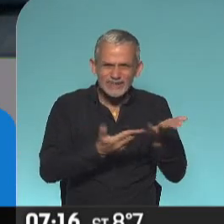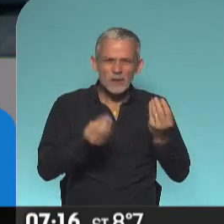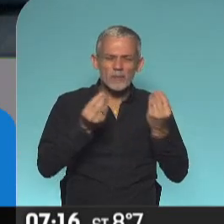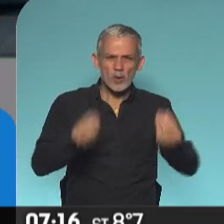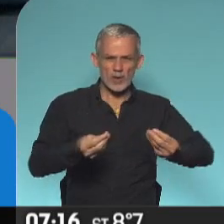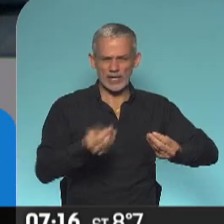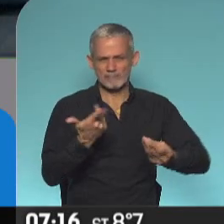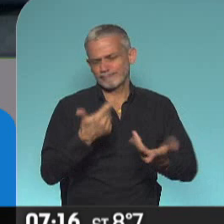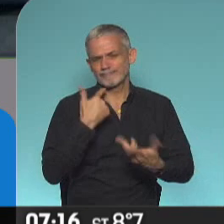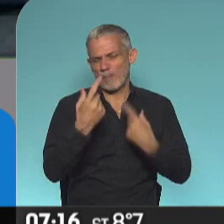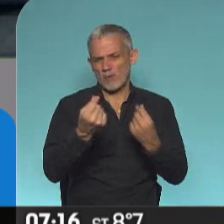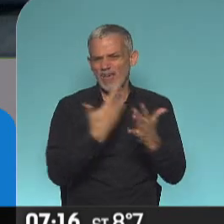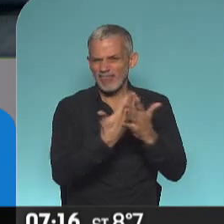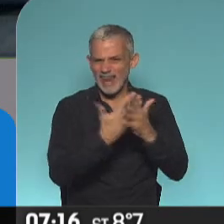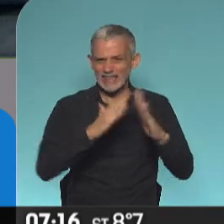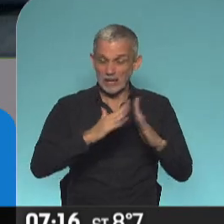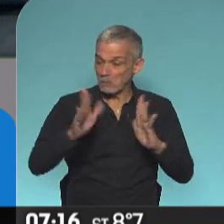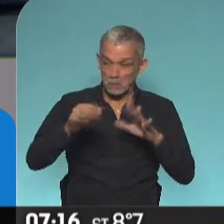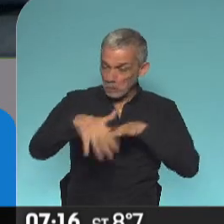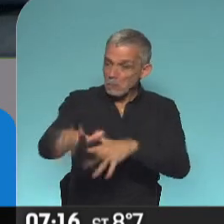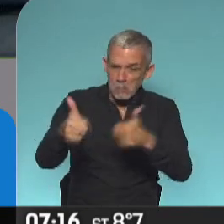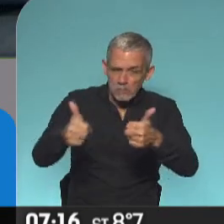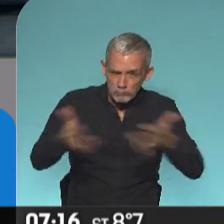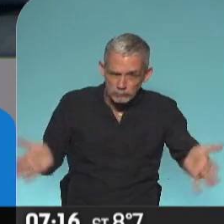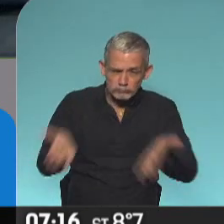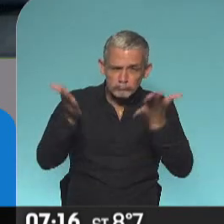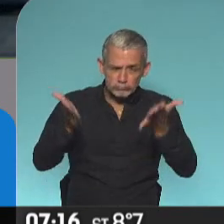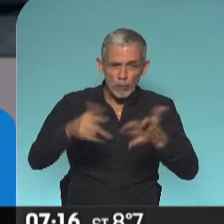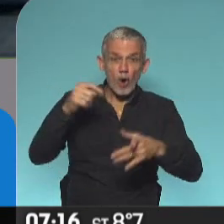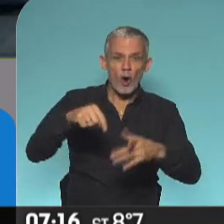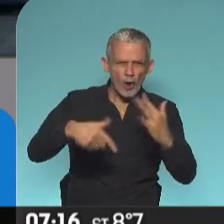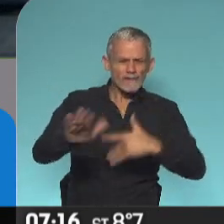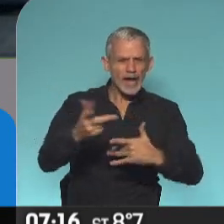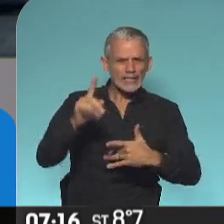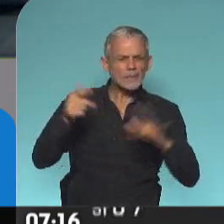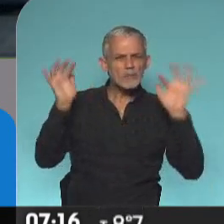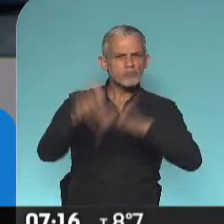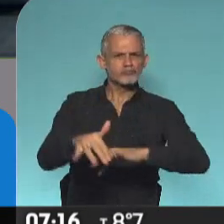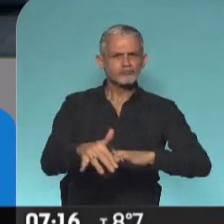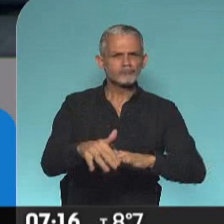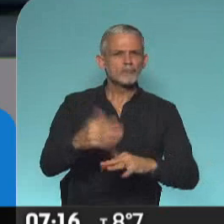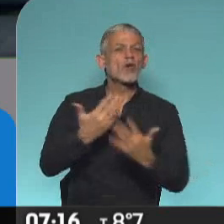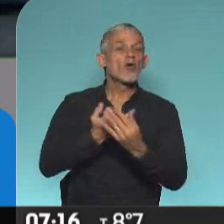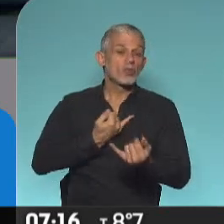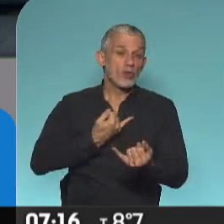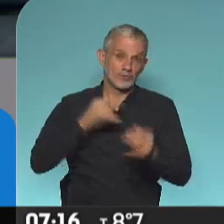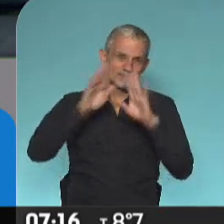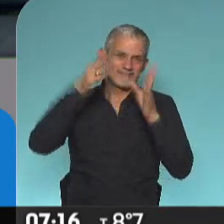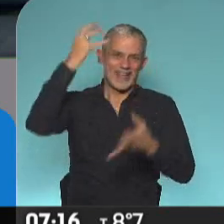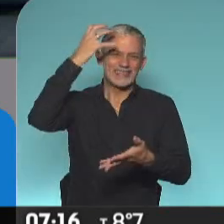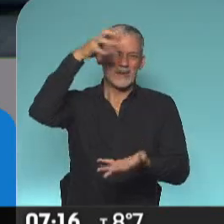absolutamente repudiable. No está mal las manifestaciones como está previsto. Va a haber hoy, está convocada una vigilia frente a los